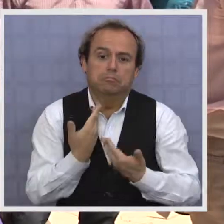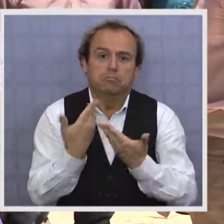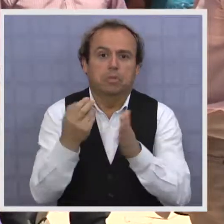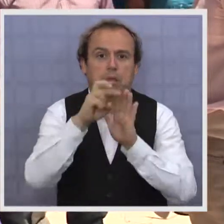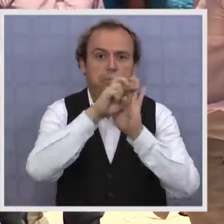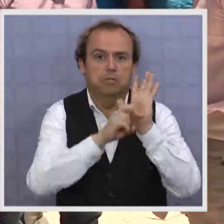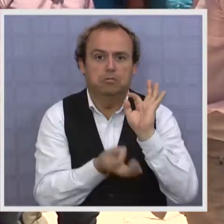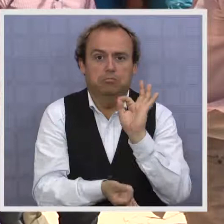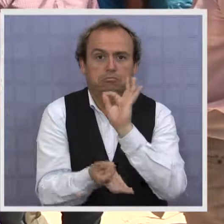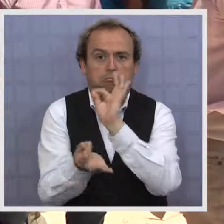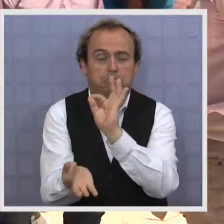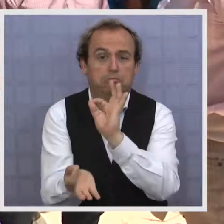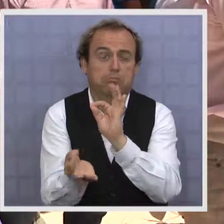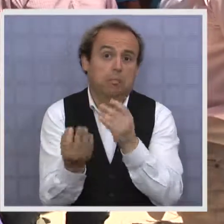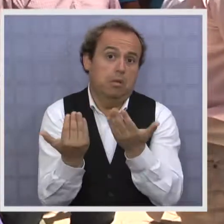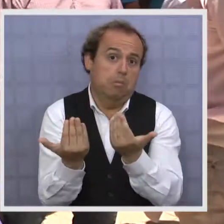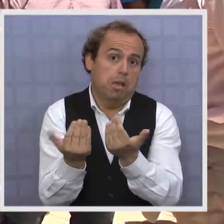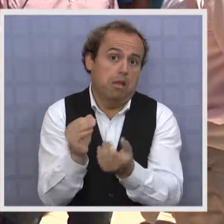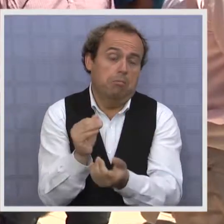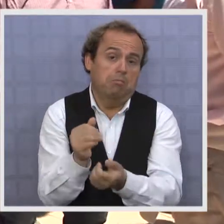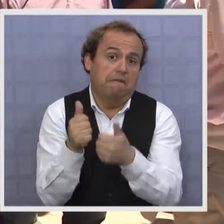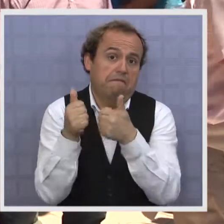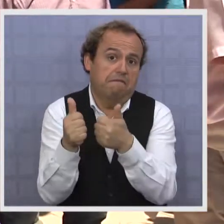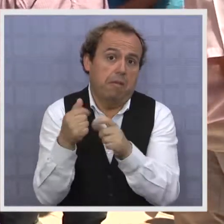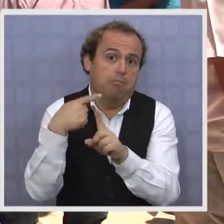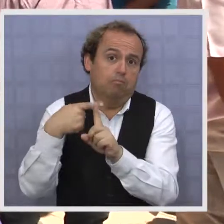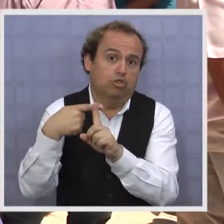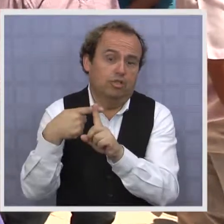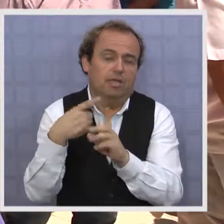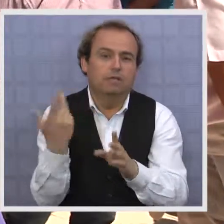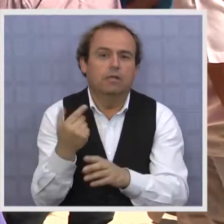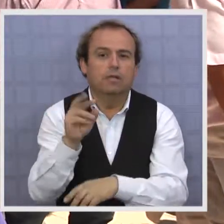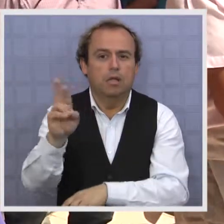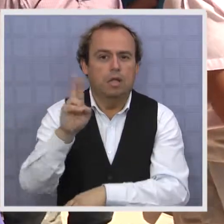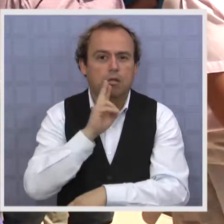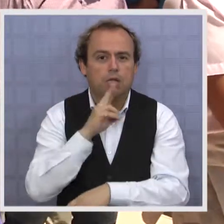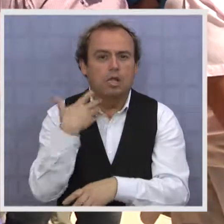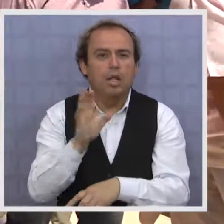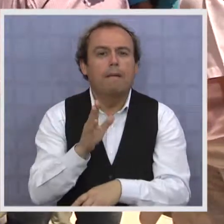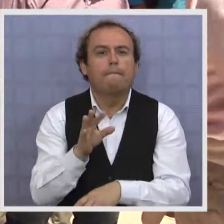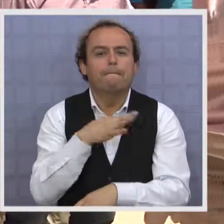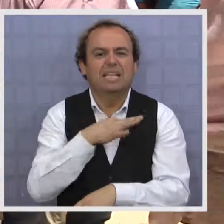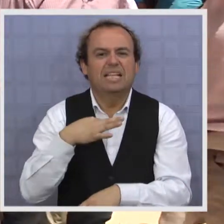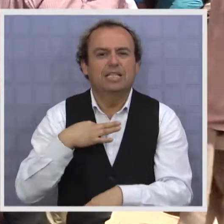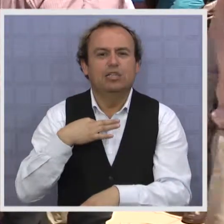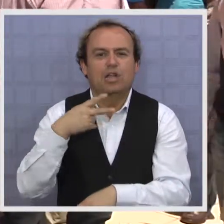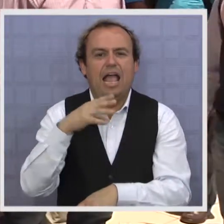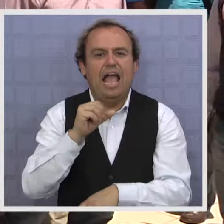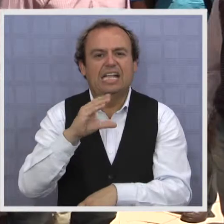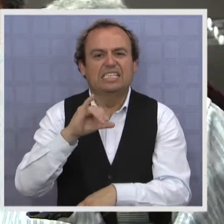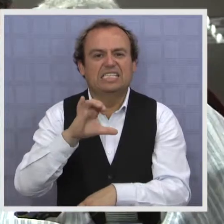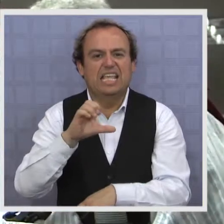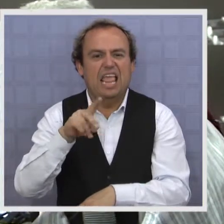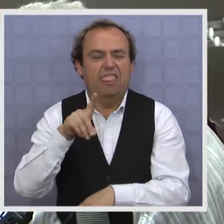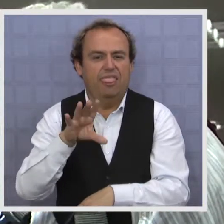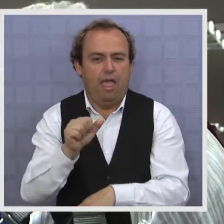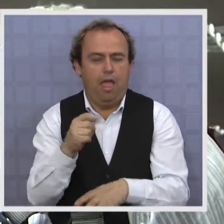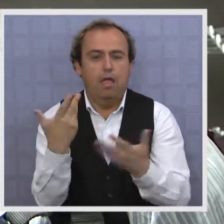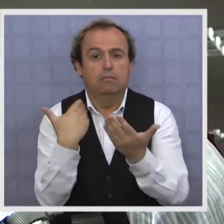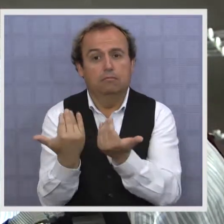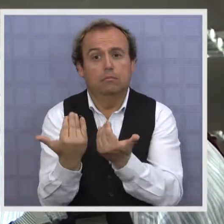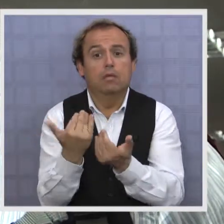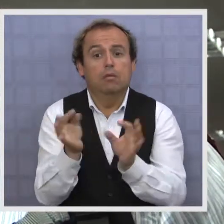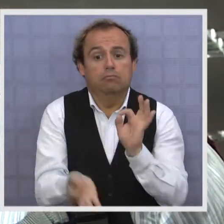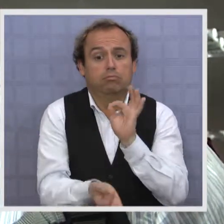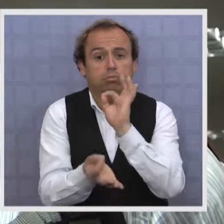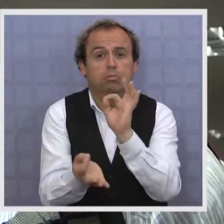proyecto que le estamos presentando, y hoy día tenemos la primera respuesta de parte del Ministerio de Hacienda con respecto al proyecto presentado. En la propuesta